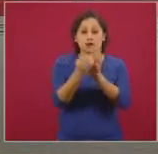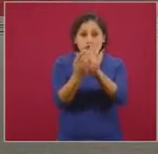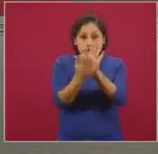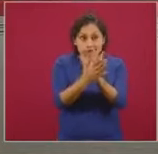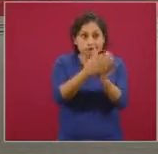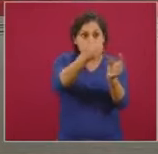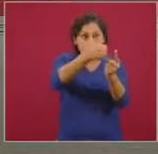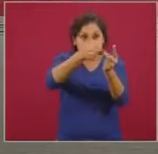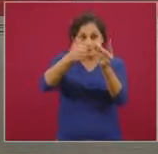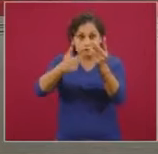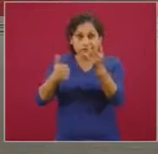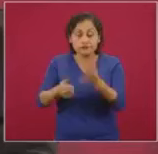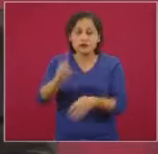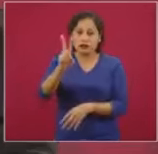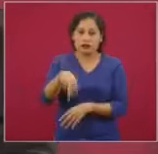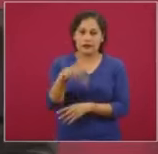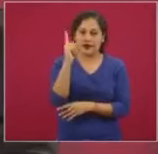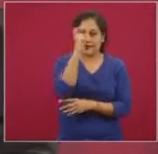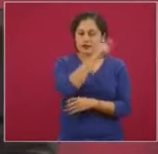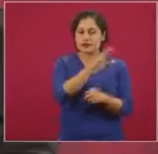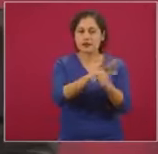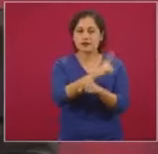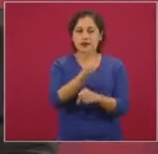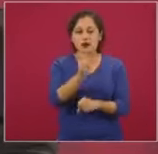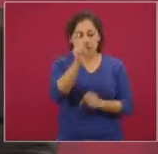que calificar cada una de las defunciones.